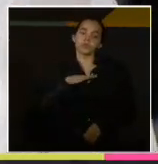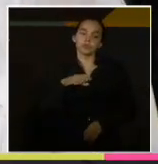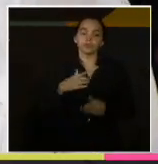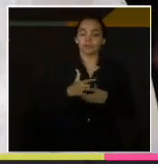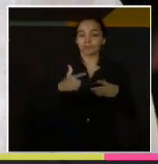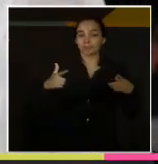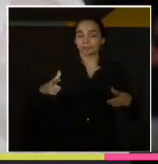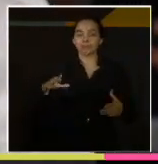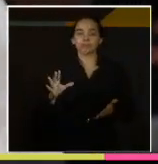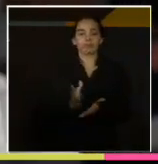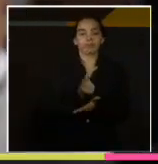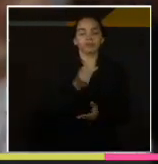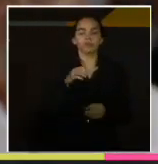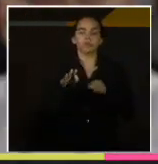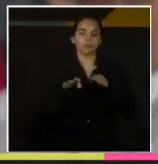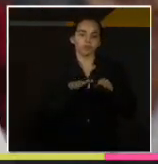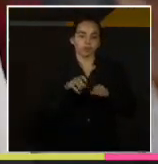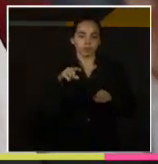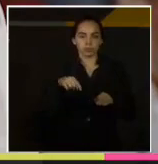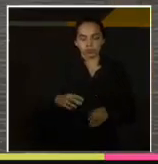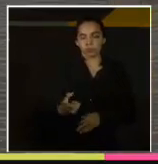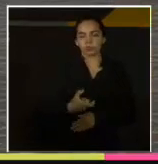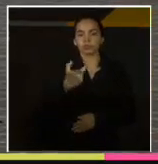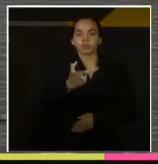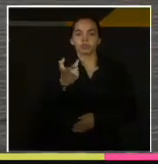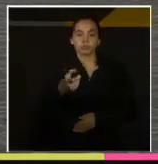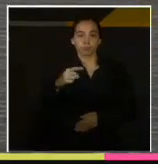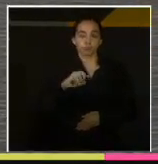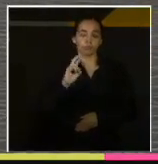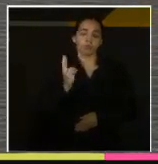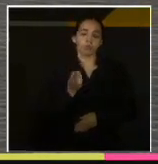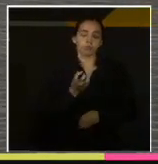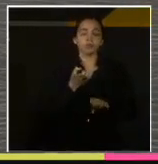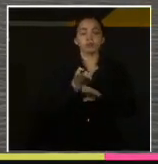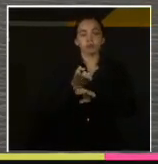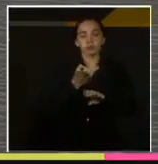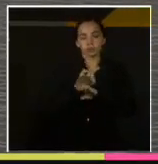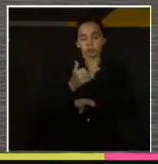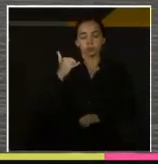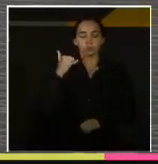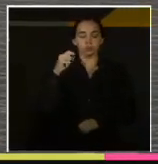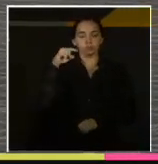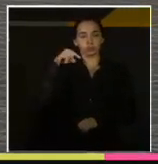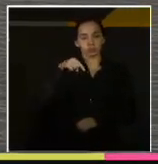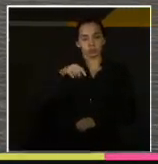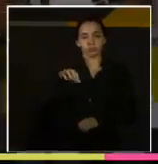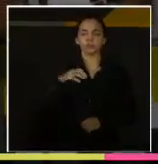oportunidades. La inversión productiva para nuestro Estado resulta estratégica para